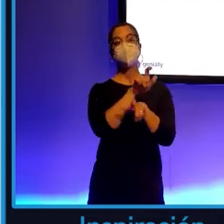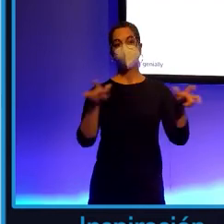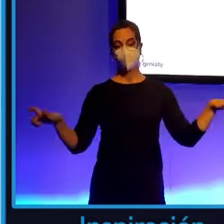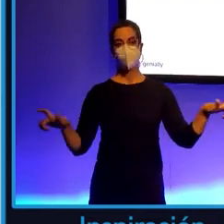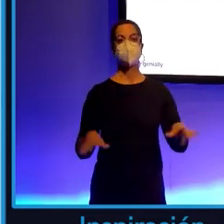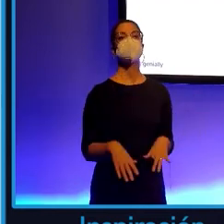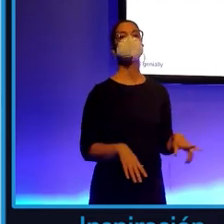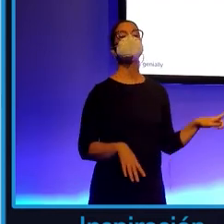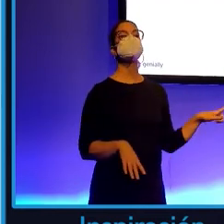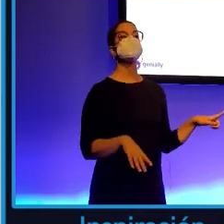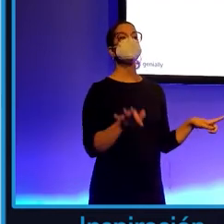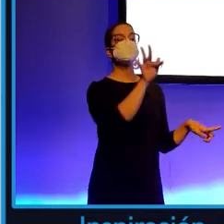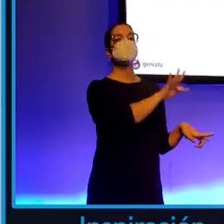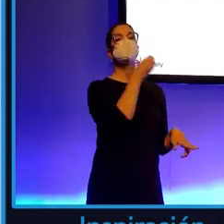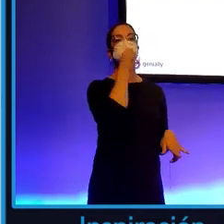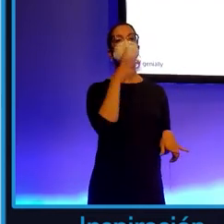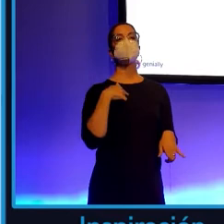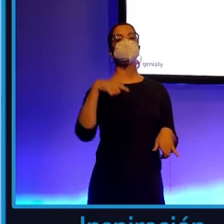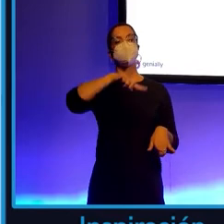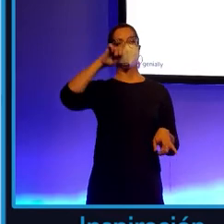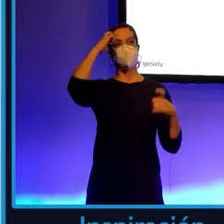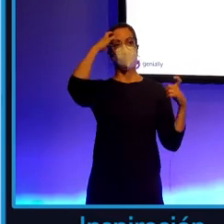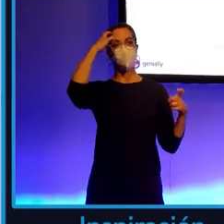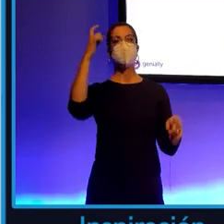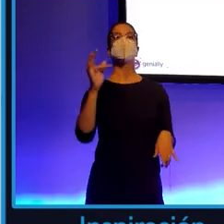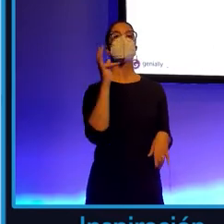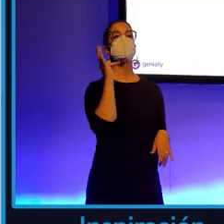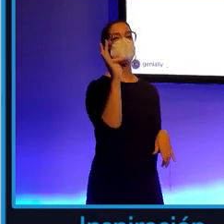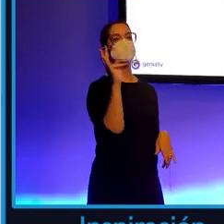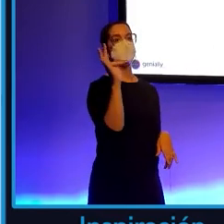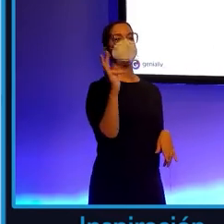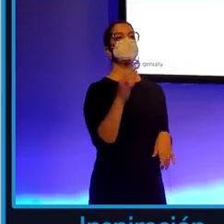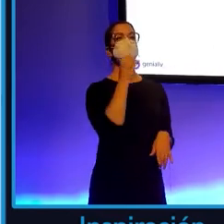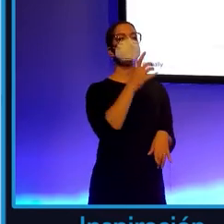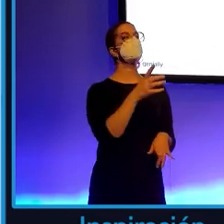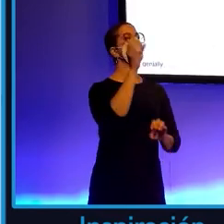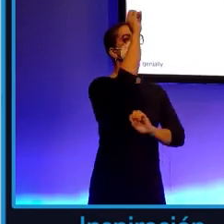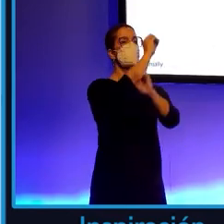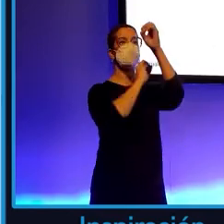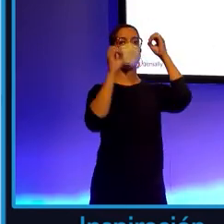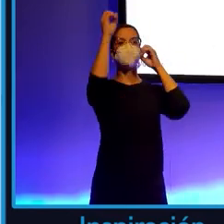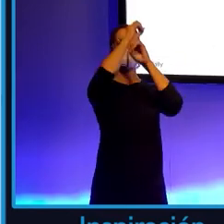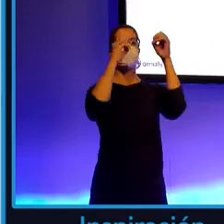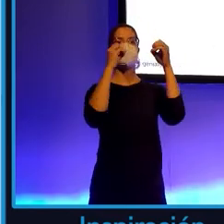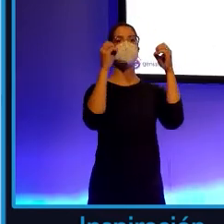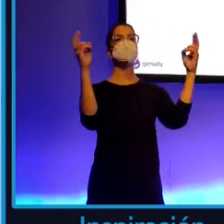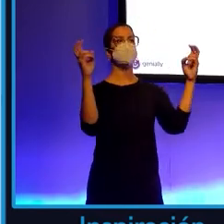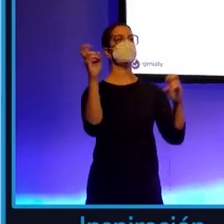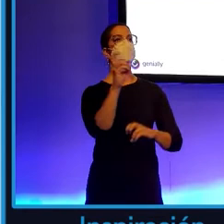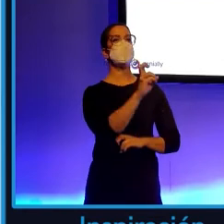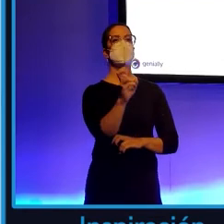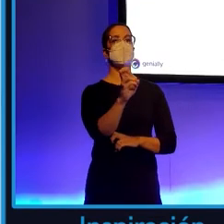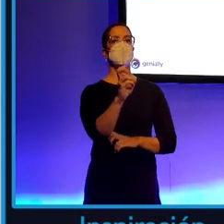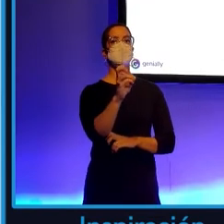bueno vamos a intentar ser optimistas muy bien aquí ha habido opiniones todas las opiniones son válidas no hay ninguna que sea